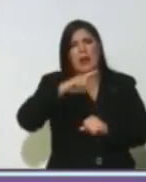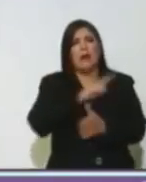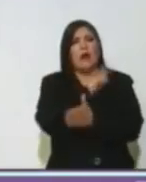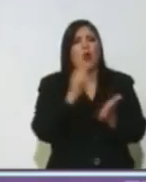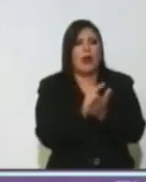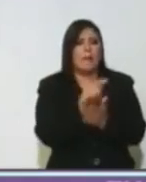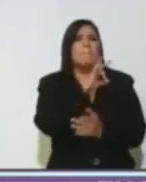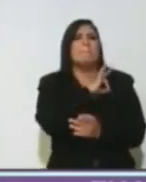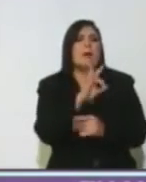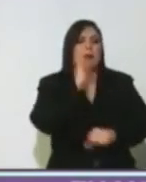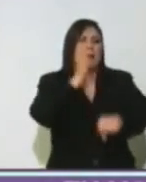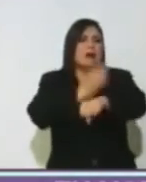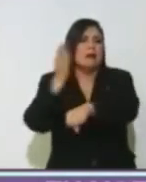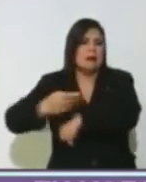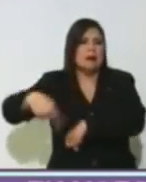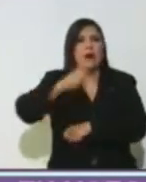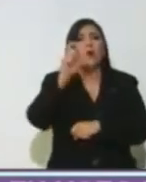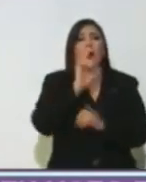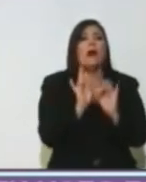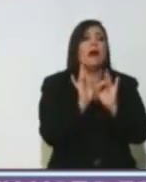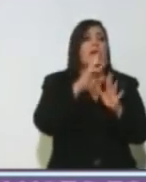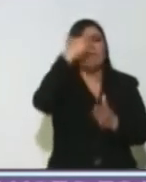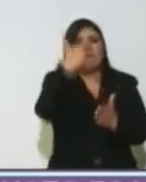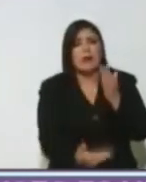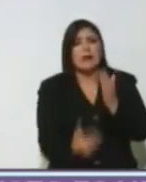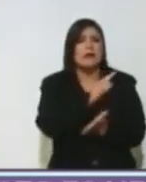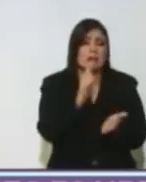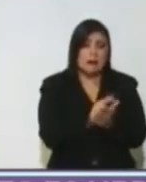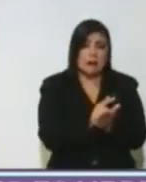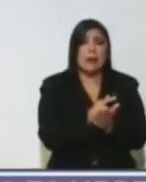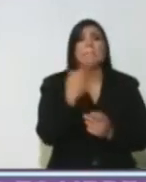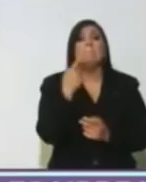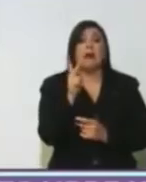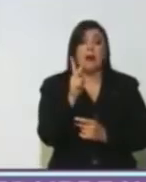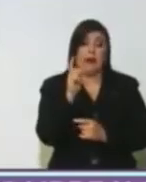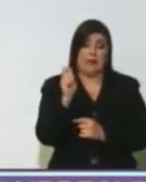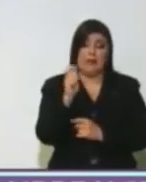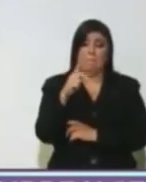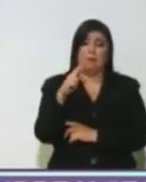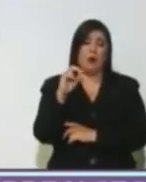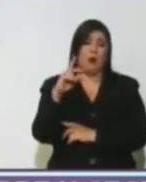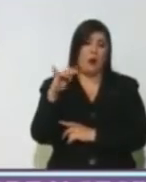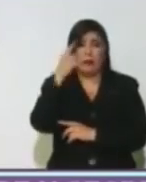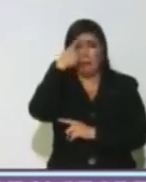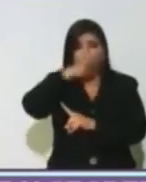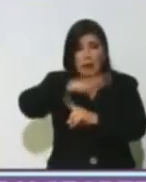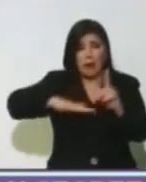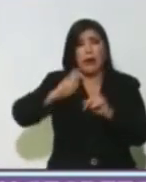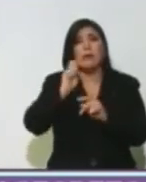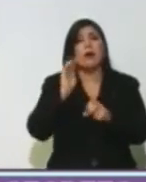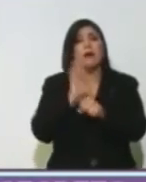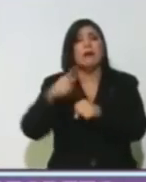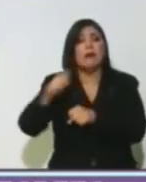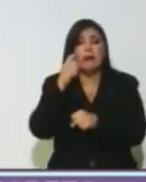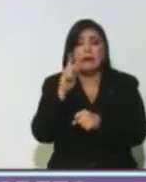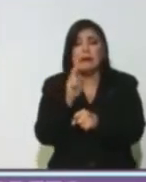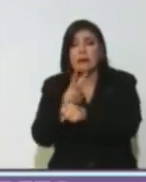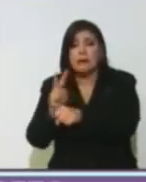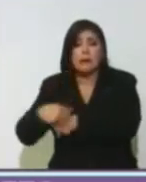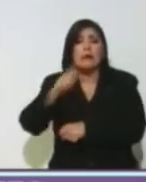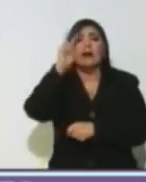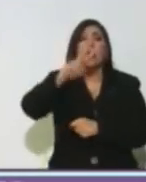sancionar cuando se está violando la ley desafortunadamente la procuraduría ambiental de la ciudad de méxico solamente emite